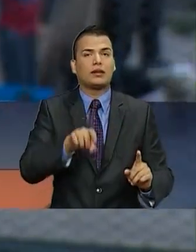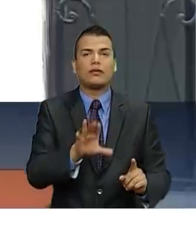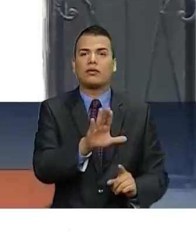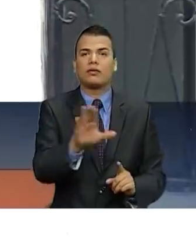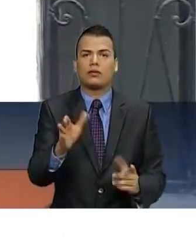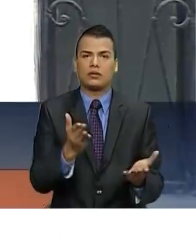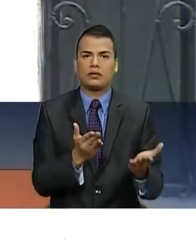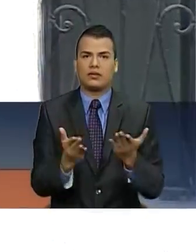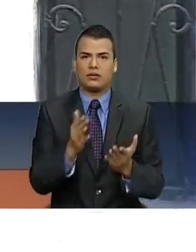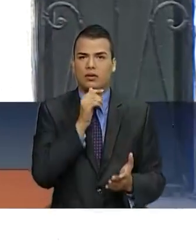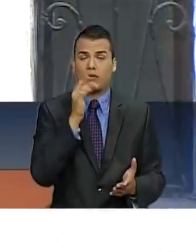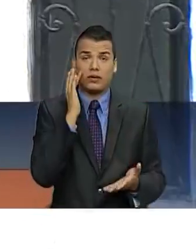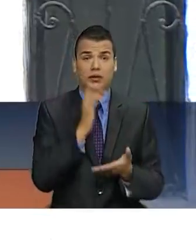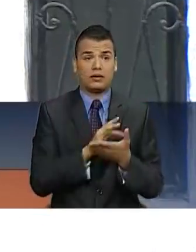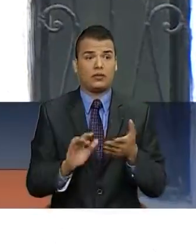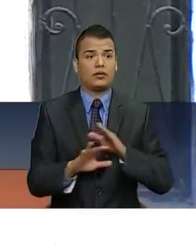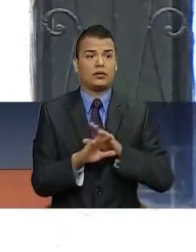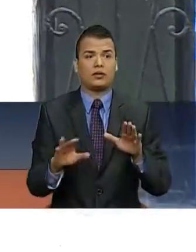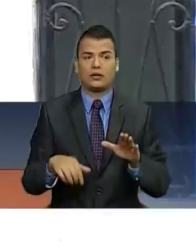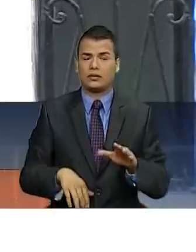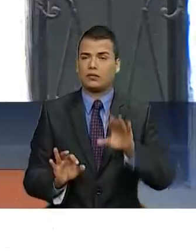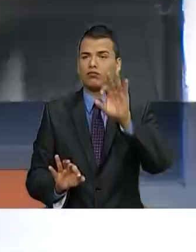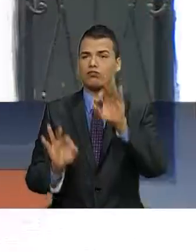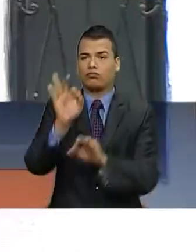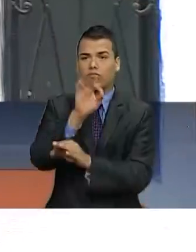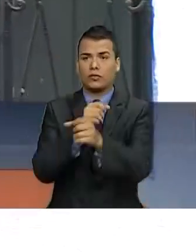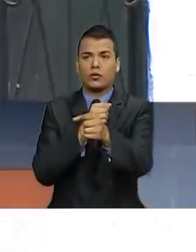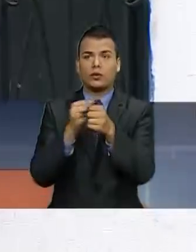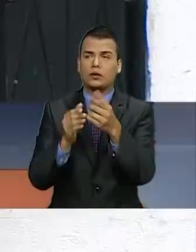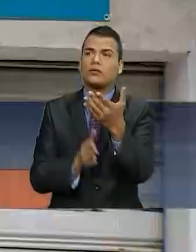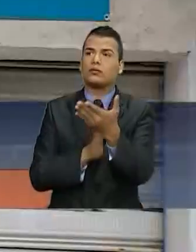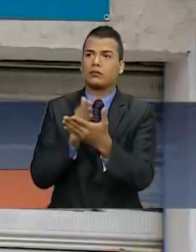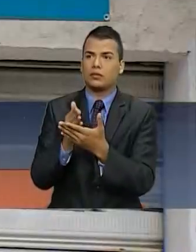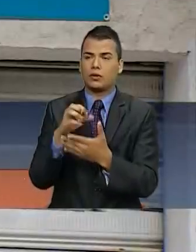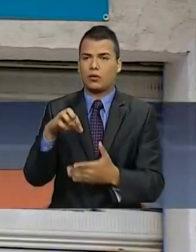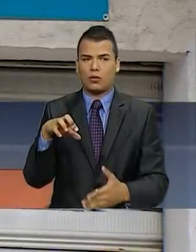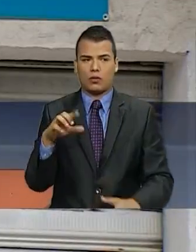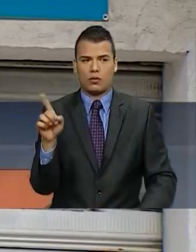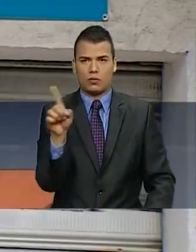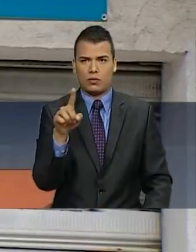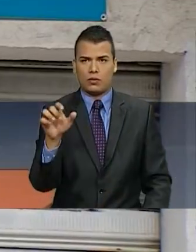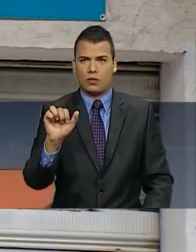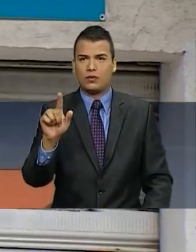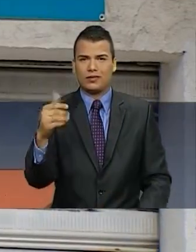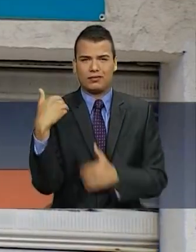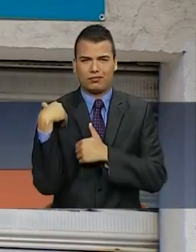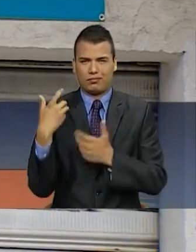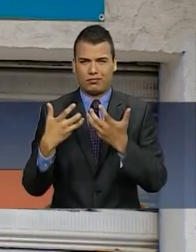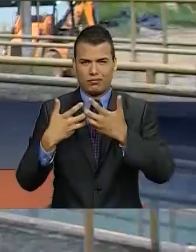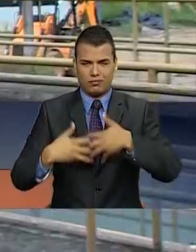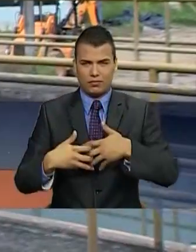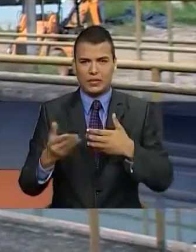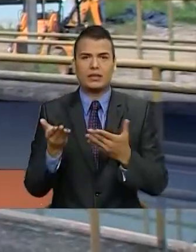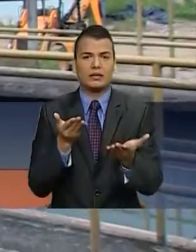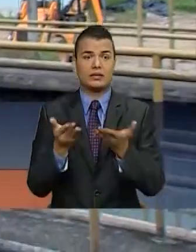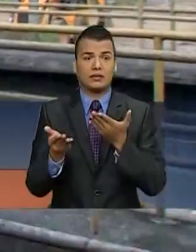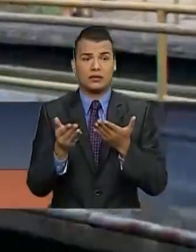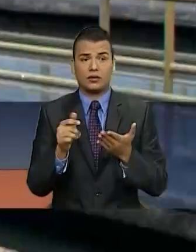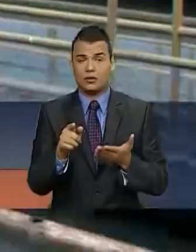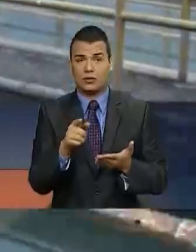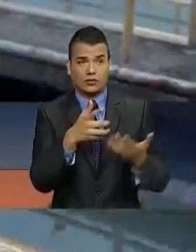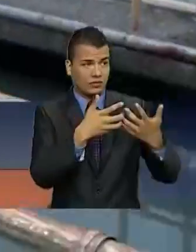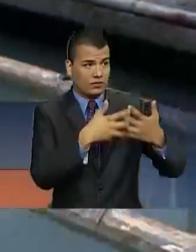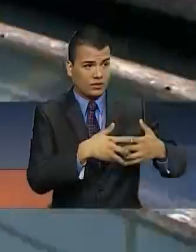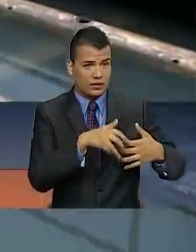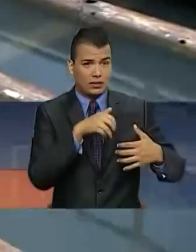del municipio. Pese a que Telepacífico Noticias visitó las instalaciones de OPSA, encargada de prestar el servicio, y la planta de acueducto, no fue